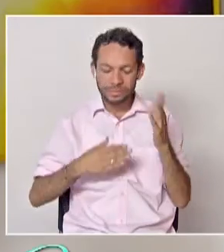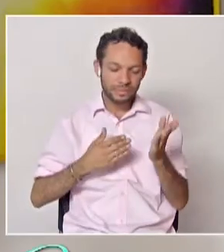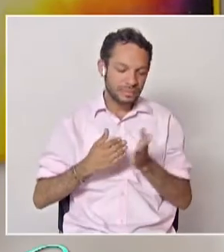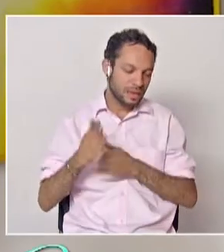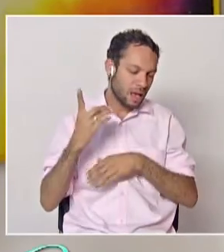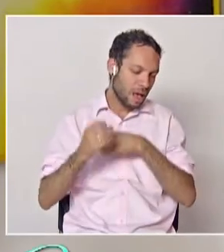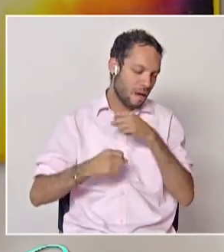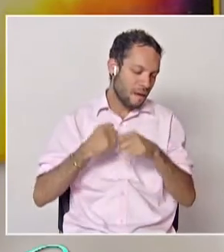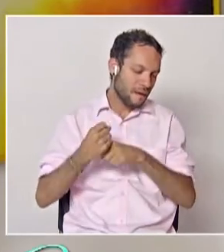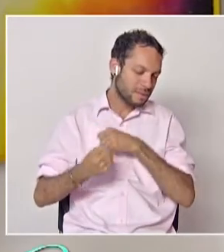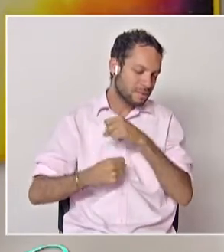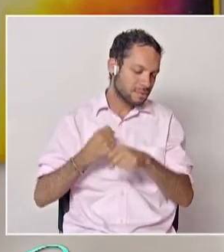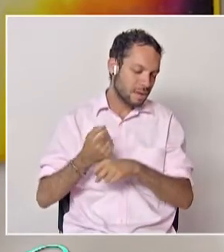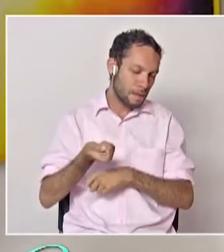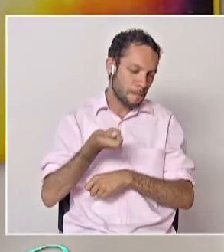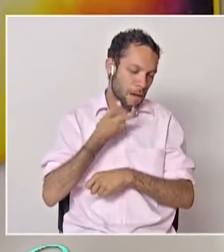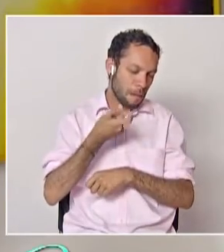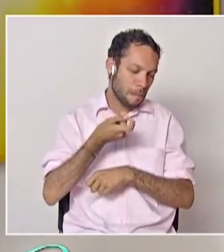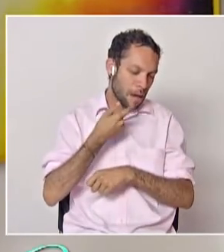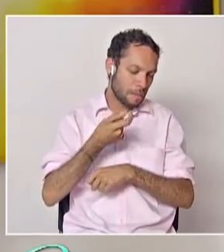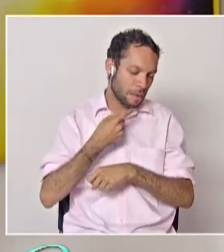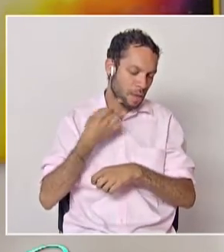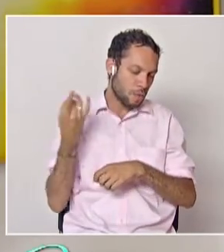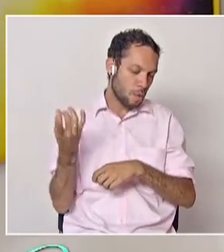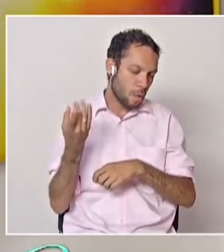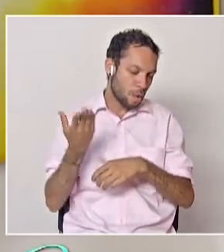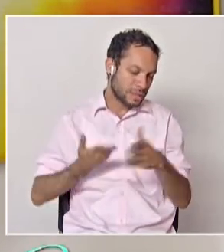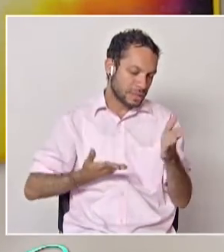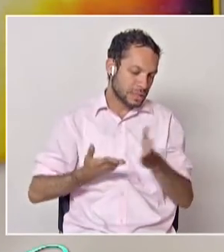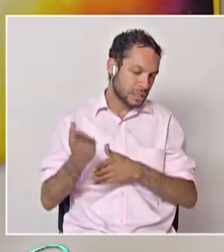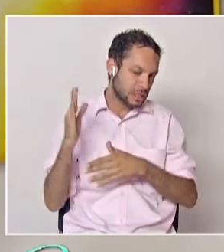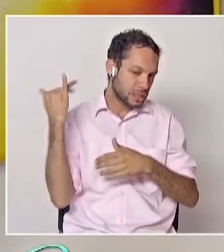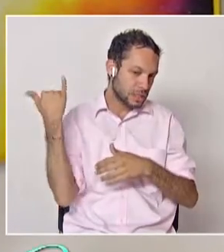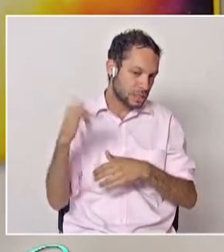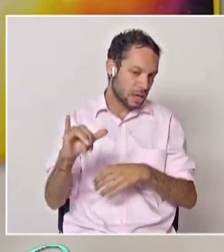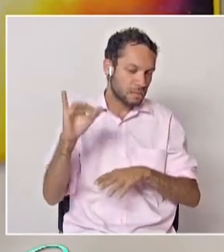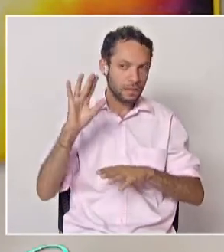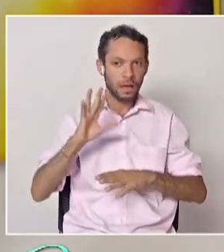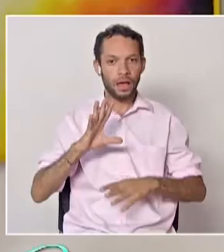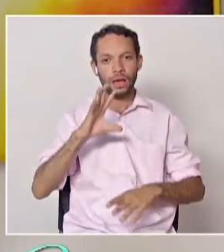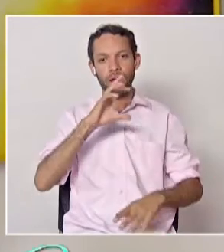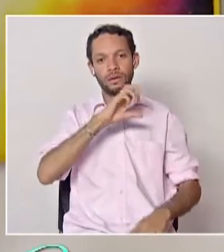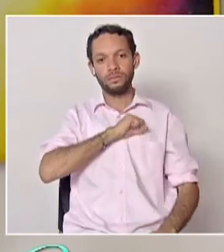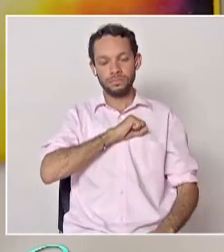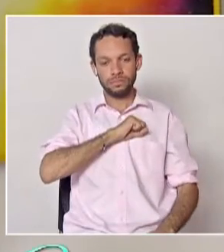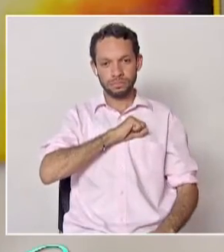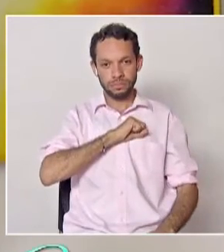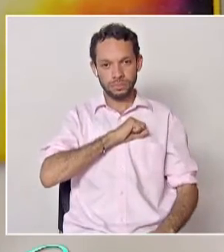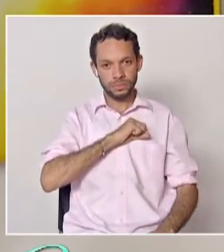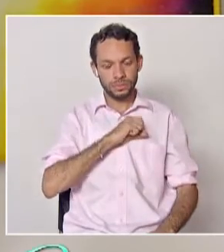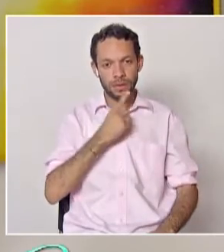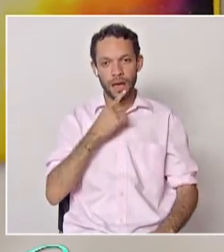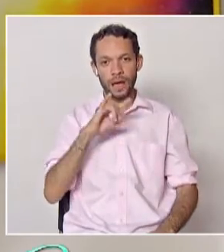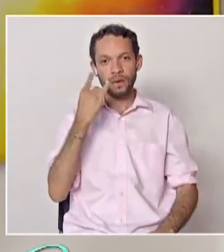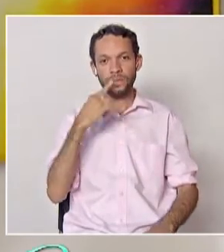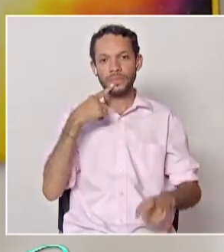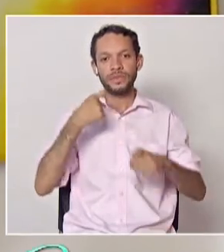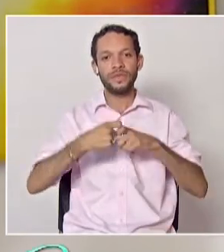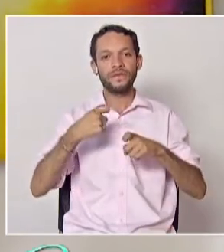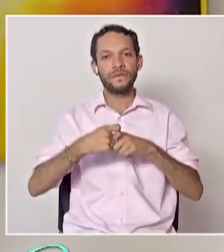la vida. Tiene que aguantarse el dolor. Claro, porque es que es un analgésico, no le va a hacer